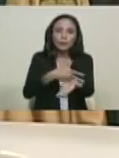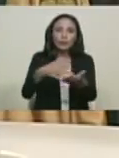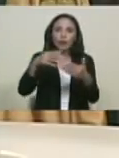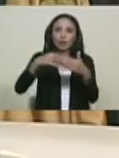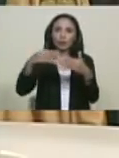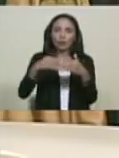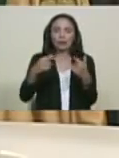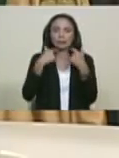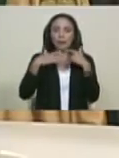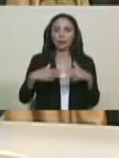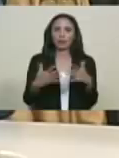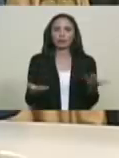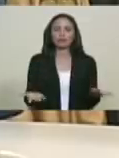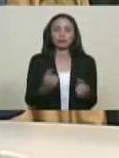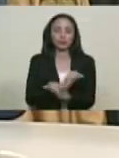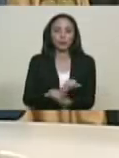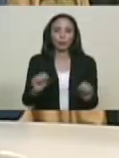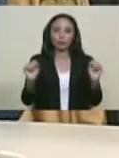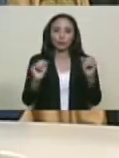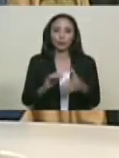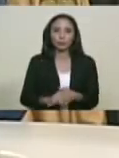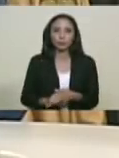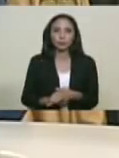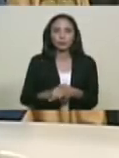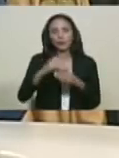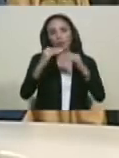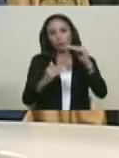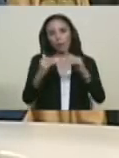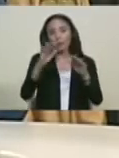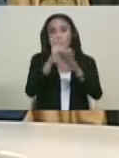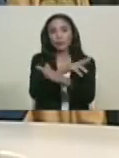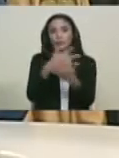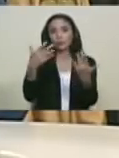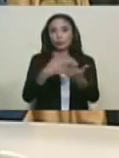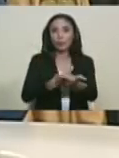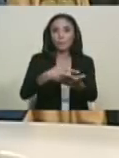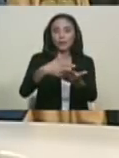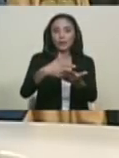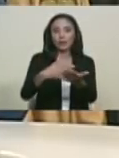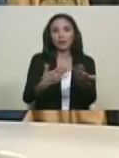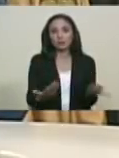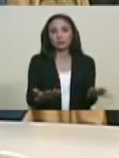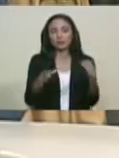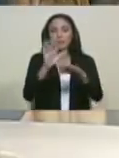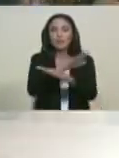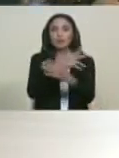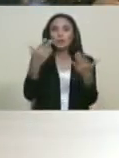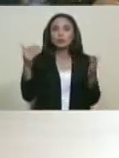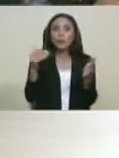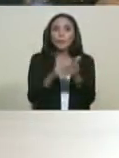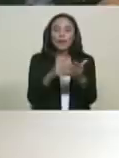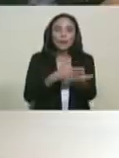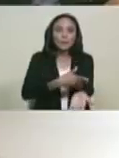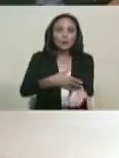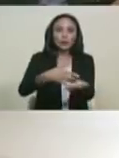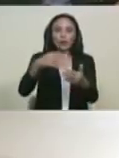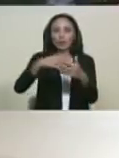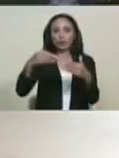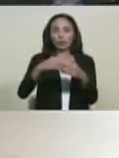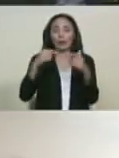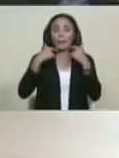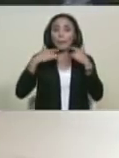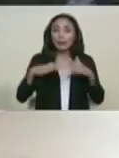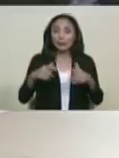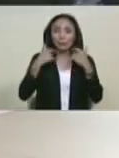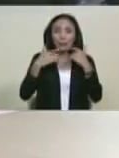y me calculan que puede estar por el orden de los 18 mil millones de dólares de pérdidas